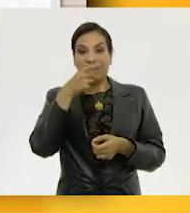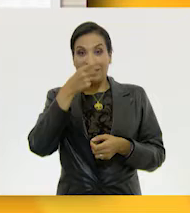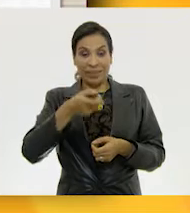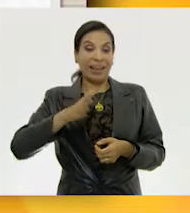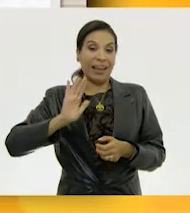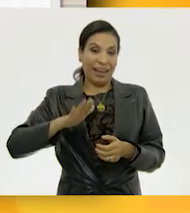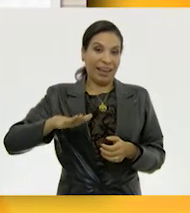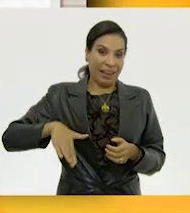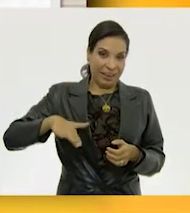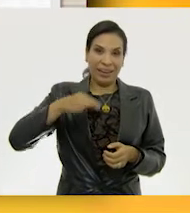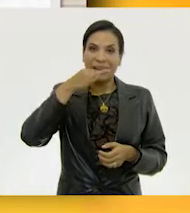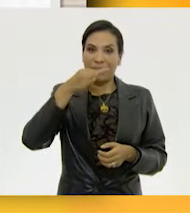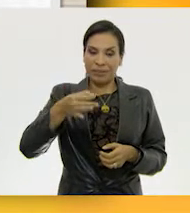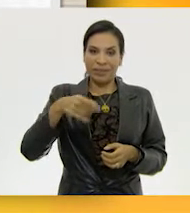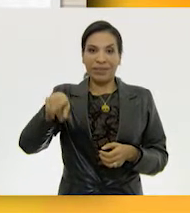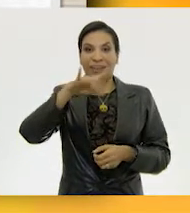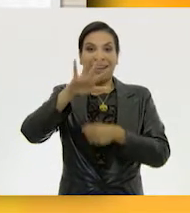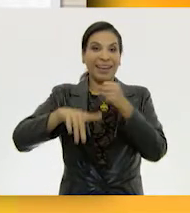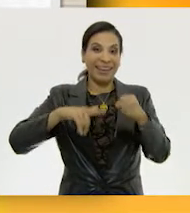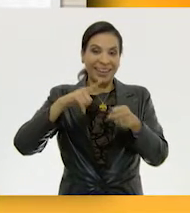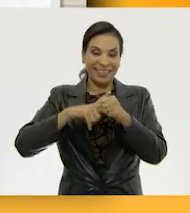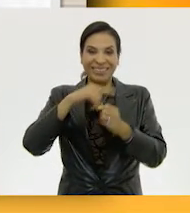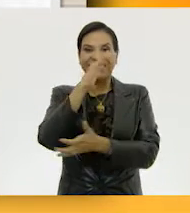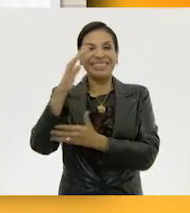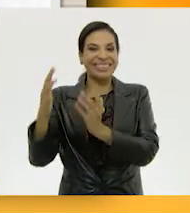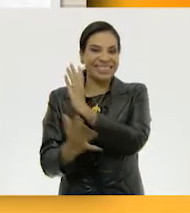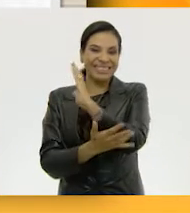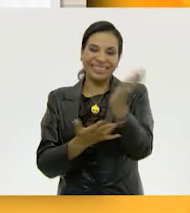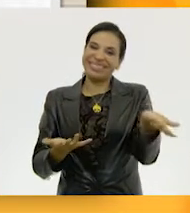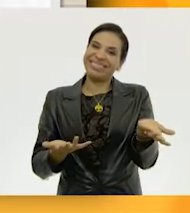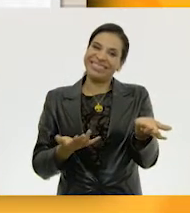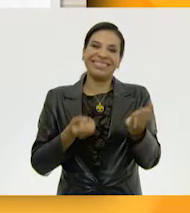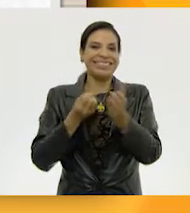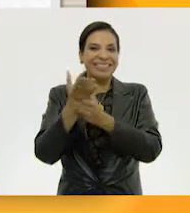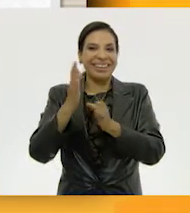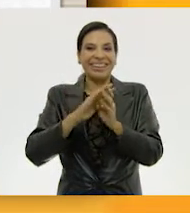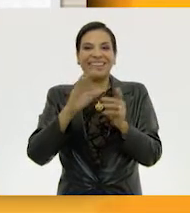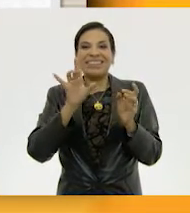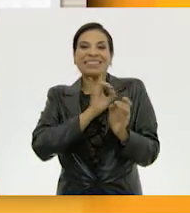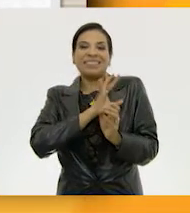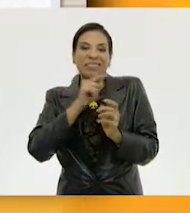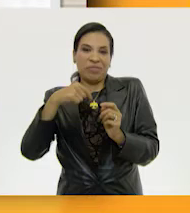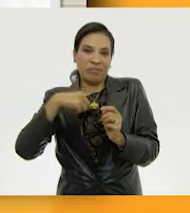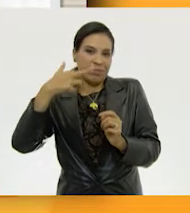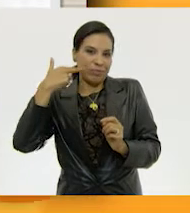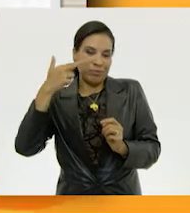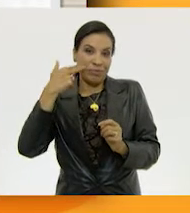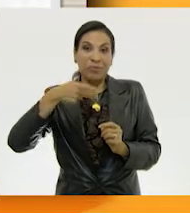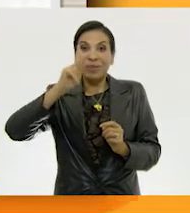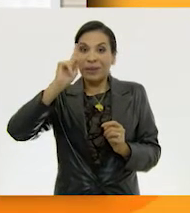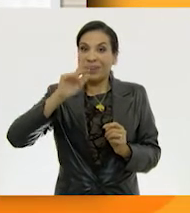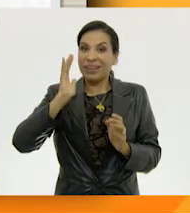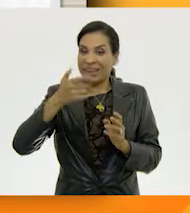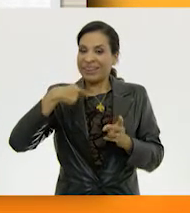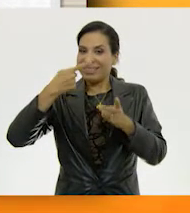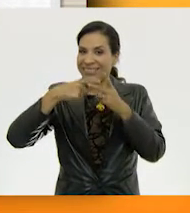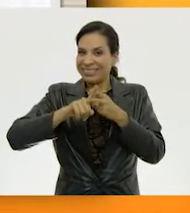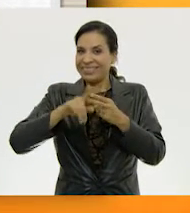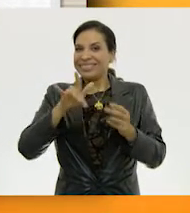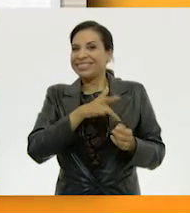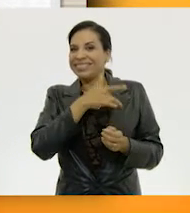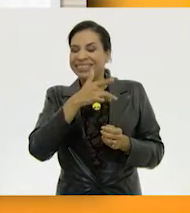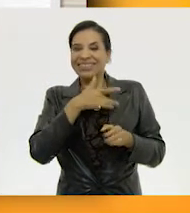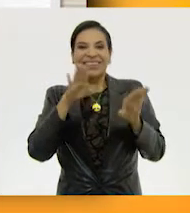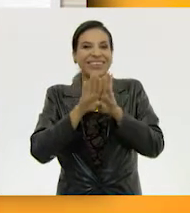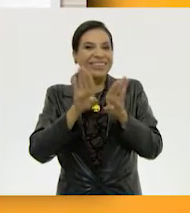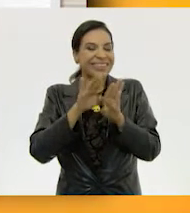lo advertí, los animales del bosque salen huyendo de mí. Pero ya empiezo a sentir